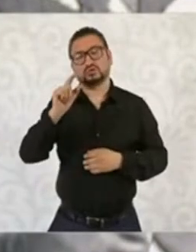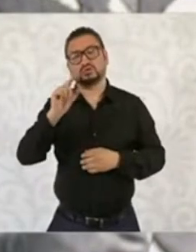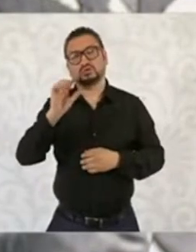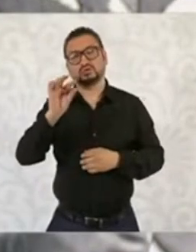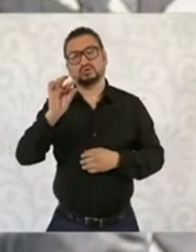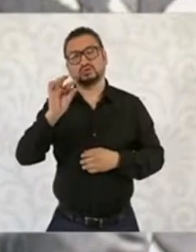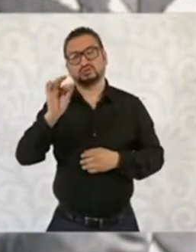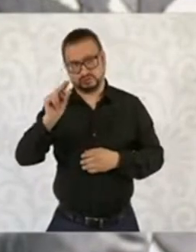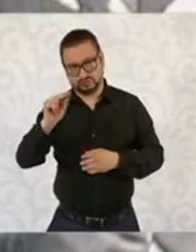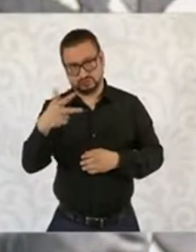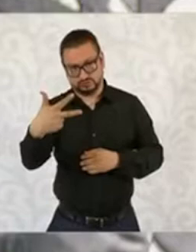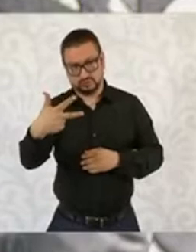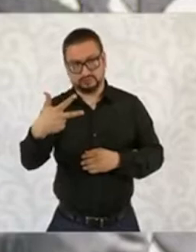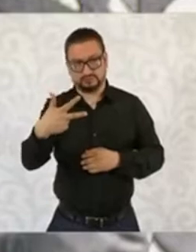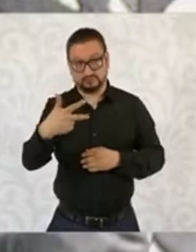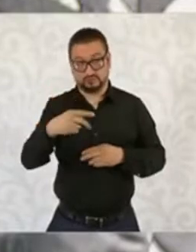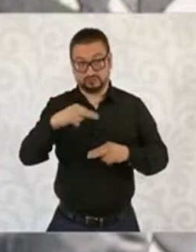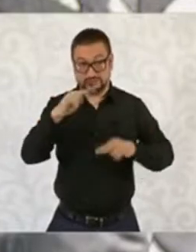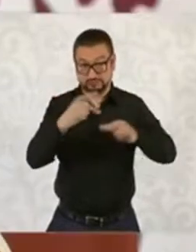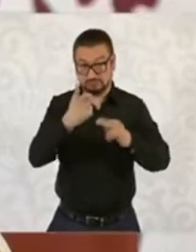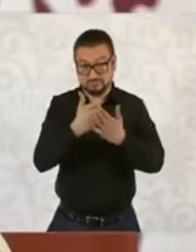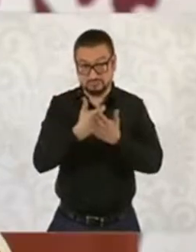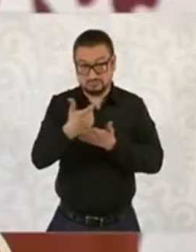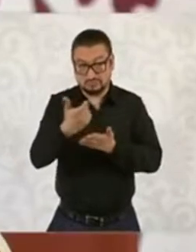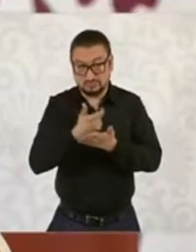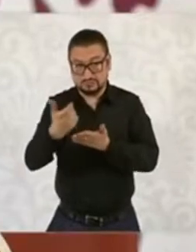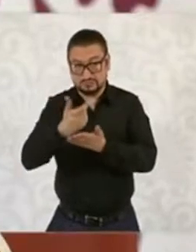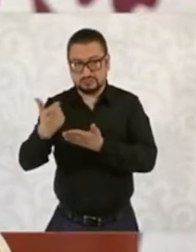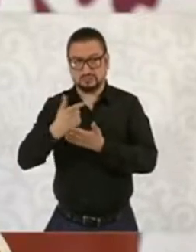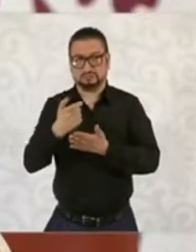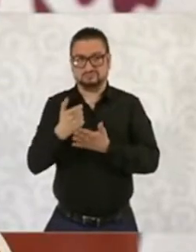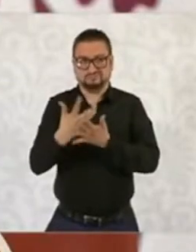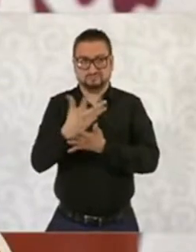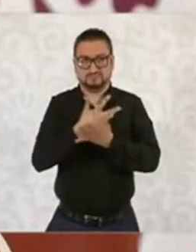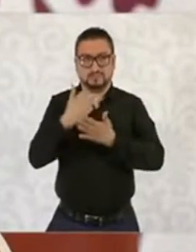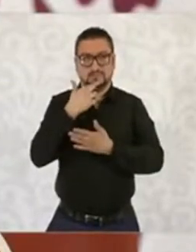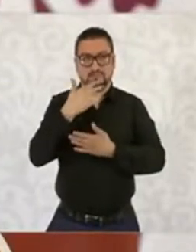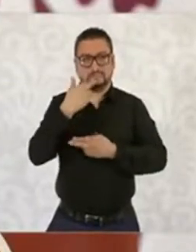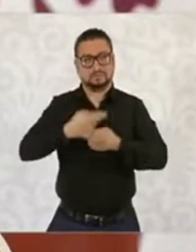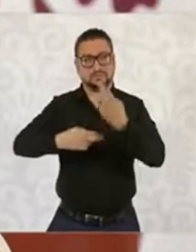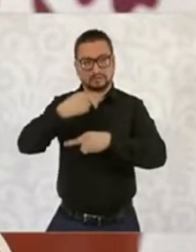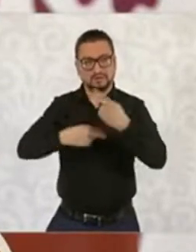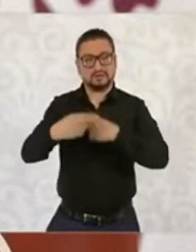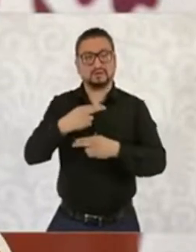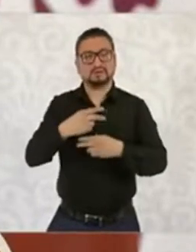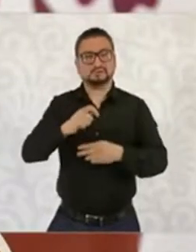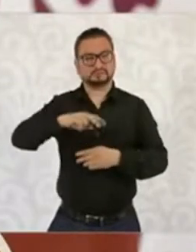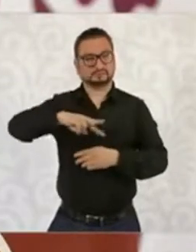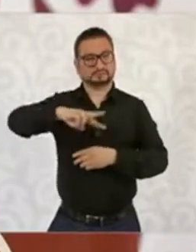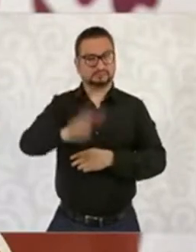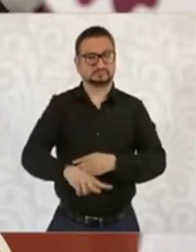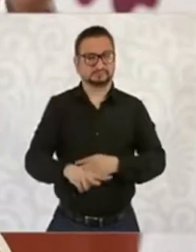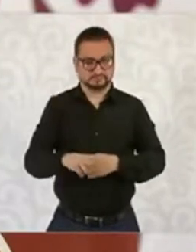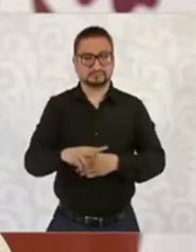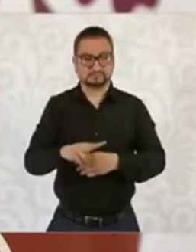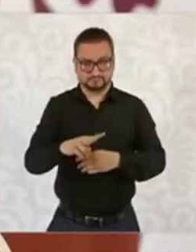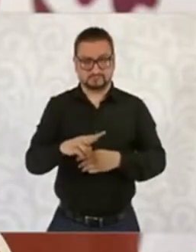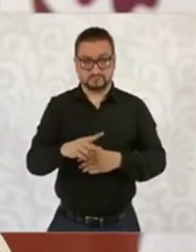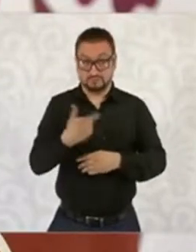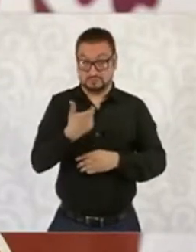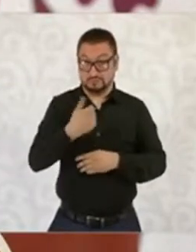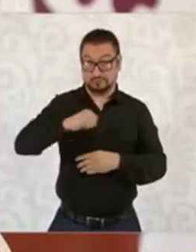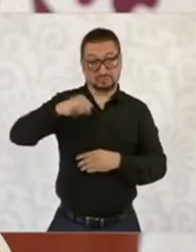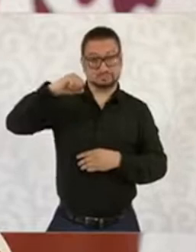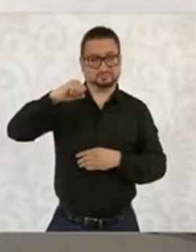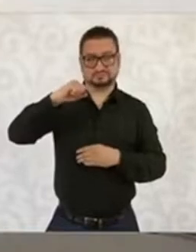419.88. Estos incrementos han representado una recuperación del salario mínimo en términos reales, es decir, ya incluso por encima de la